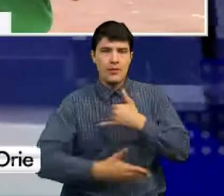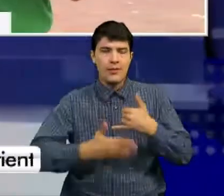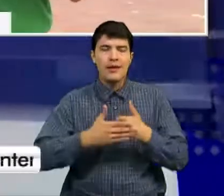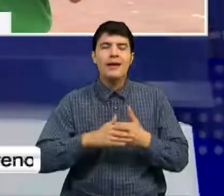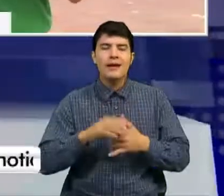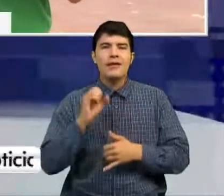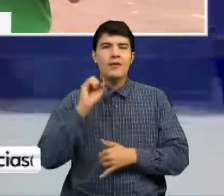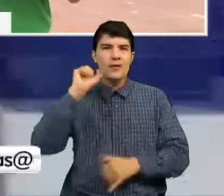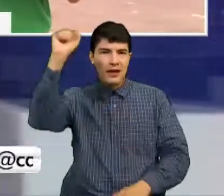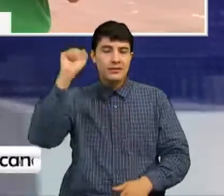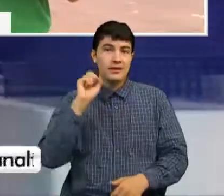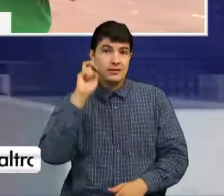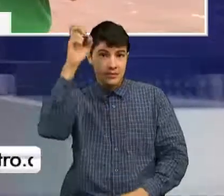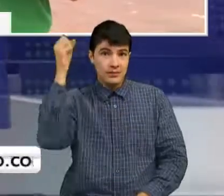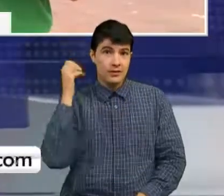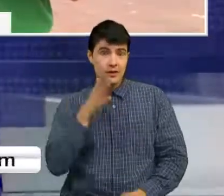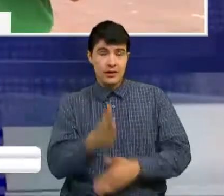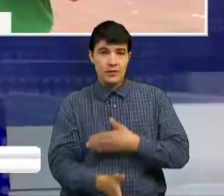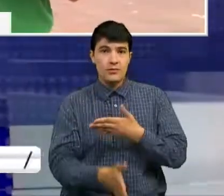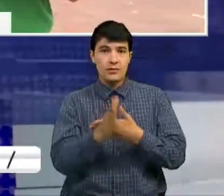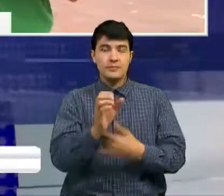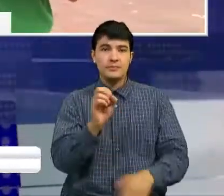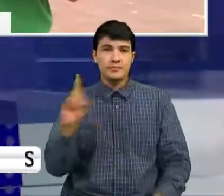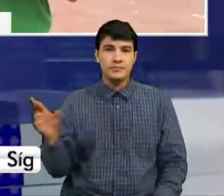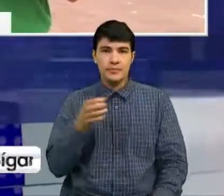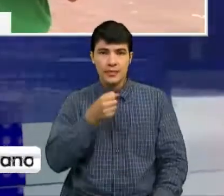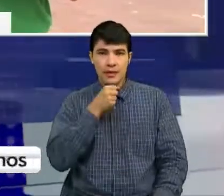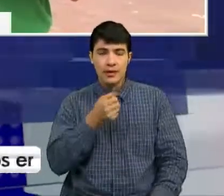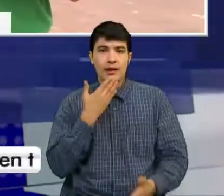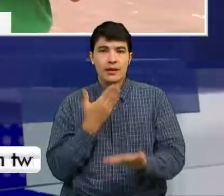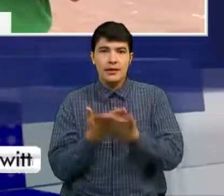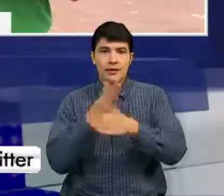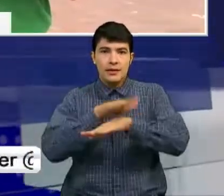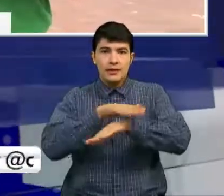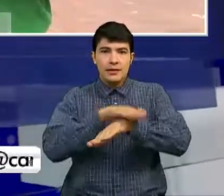Santander, con la cámara de Jesús Zúñiga, Raúl Rolando Castro para Oriente Noticias. Muy buenas tardes.